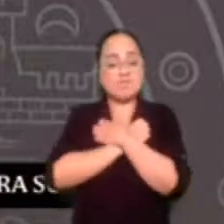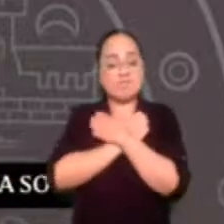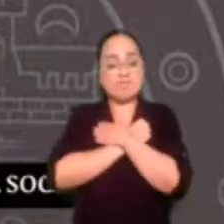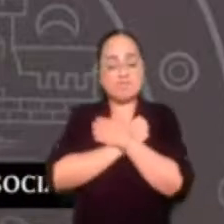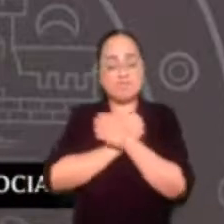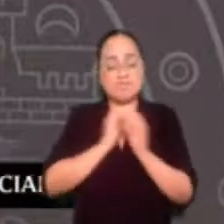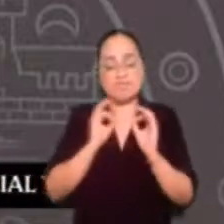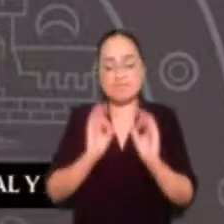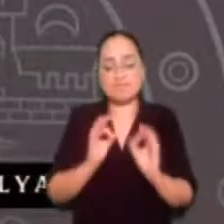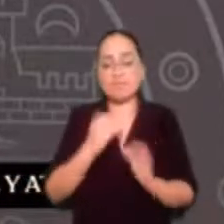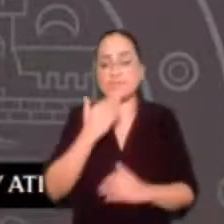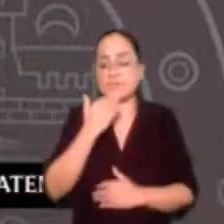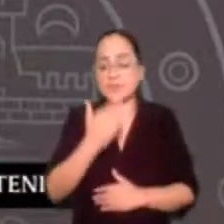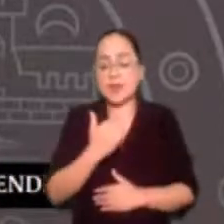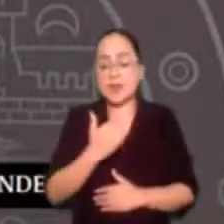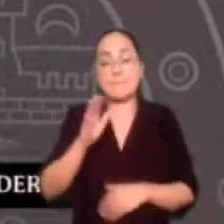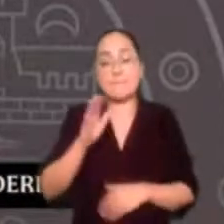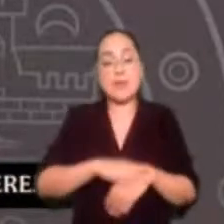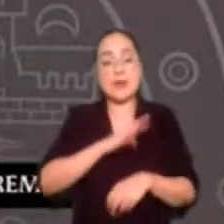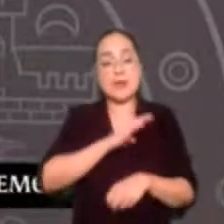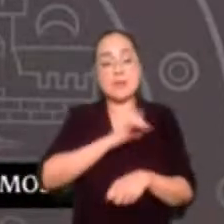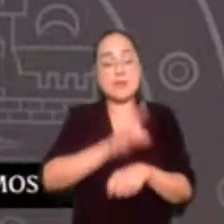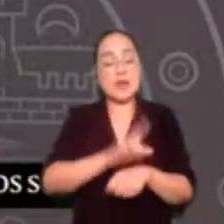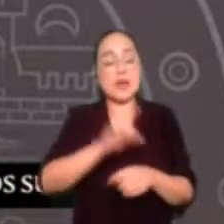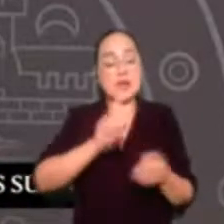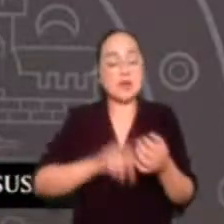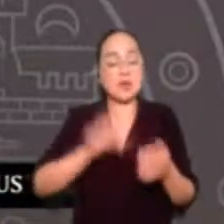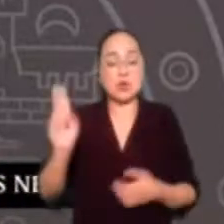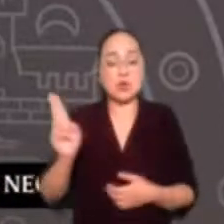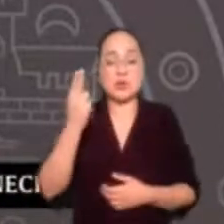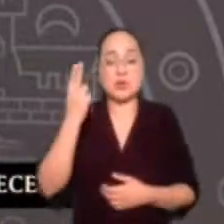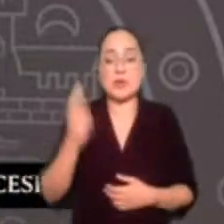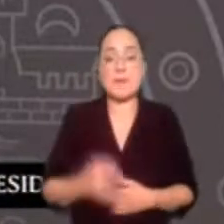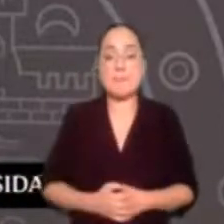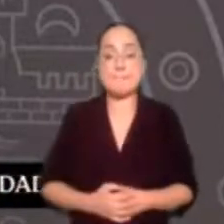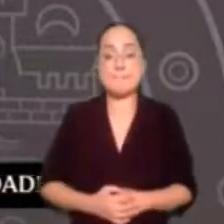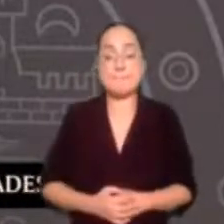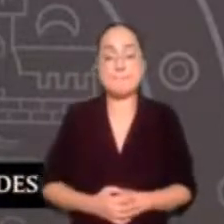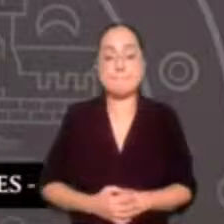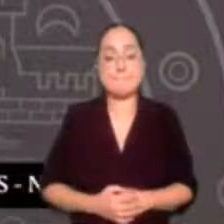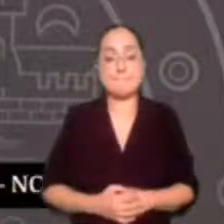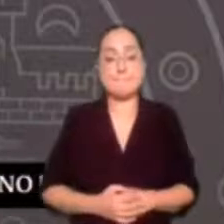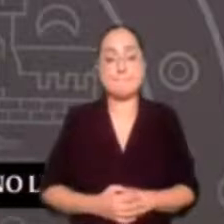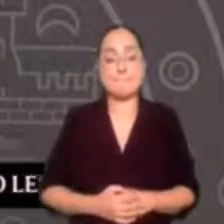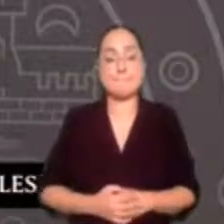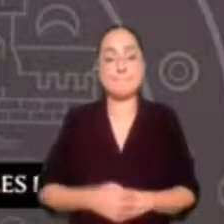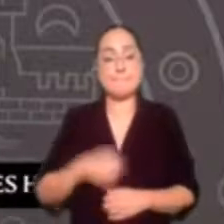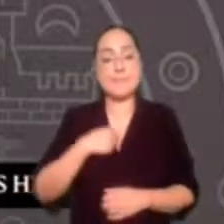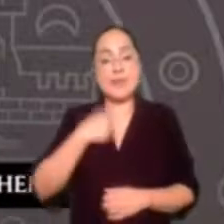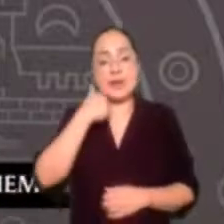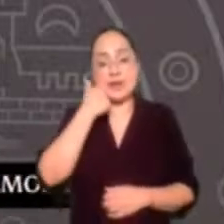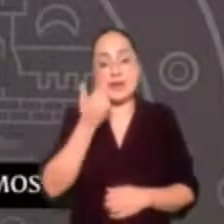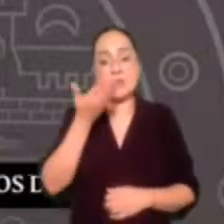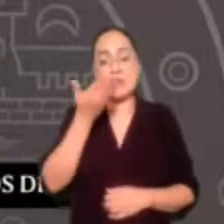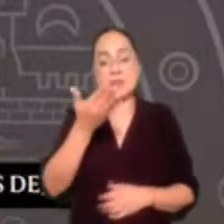particularmente en las instituciones de educación superior. Yo quiero decirles a ustedes que